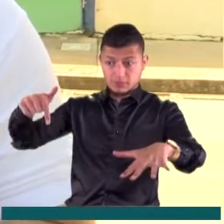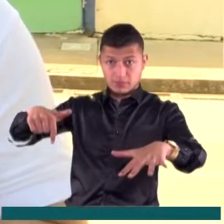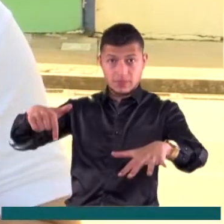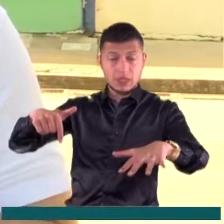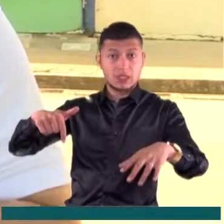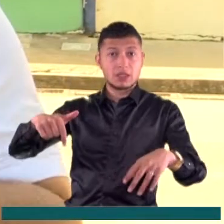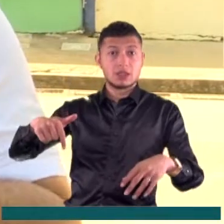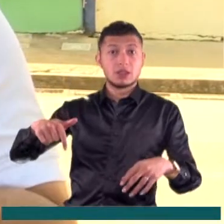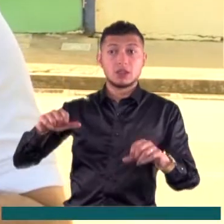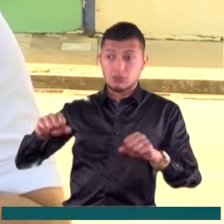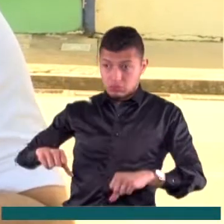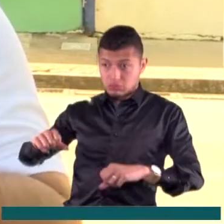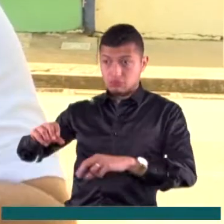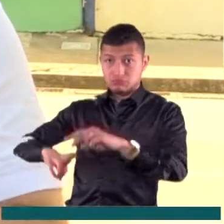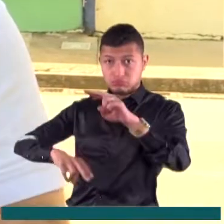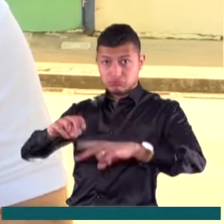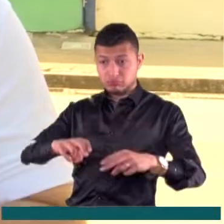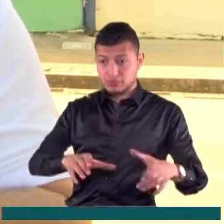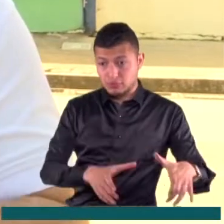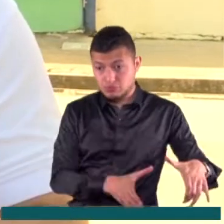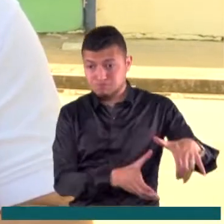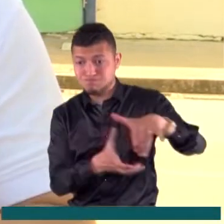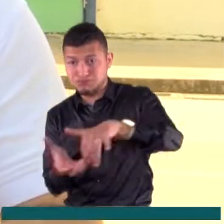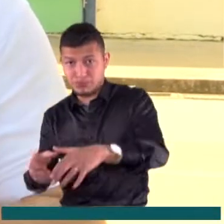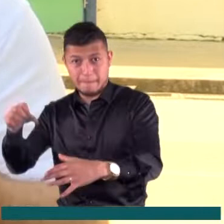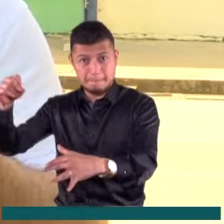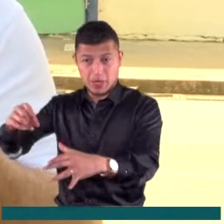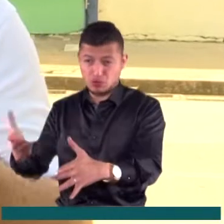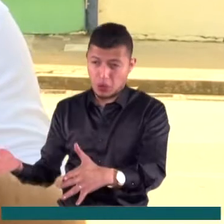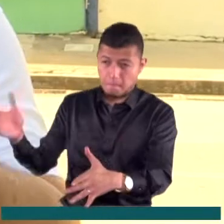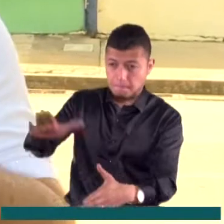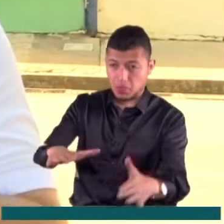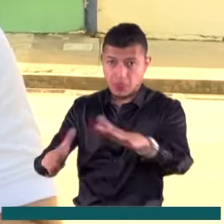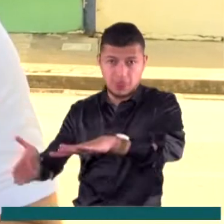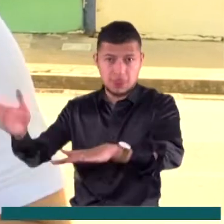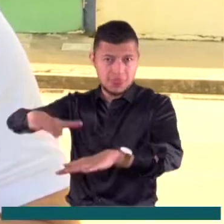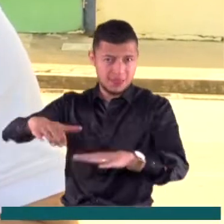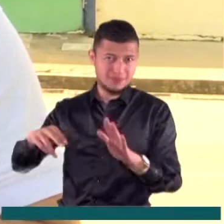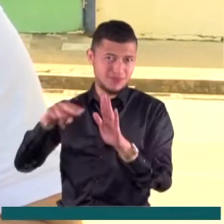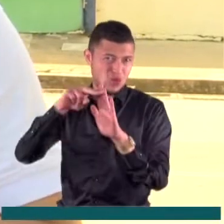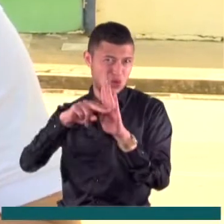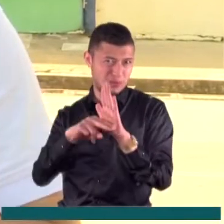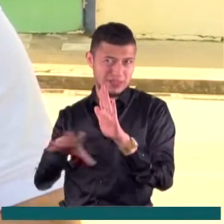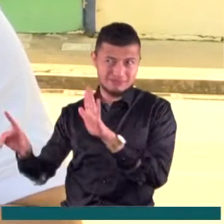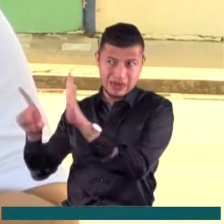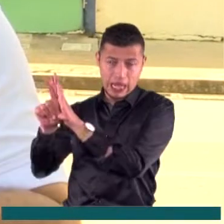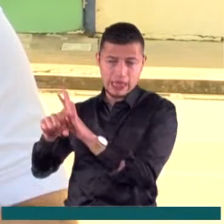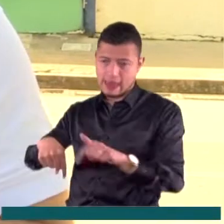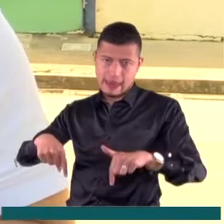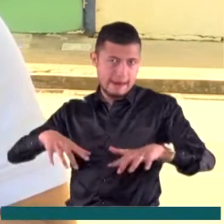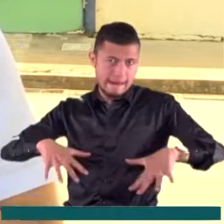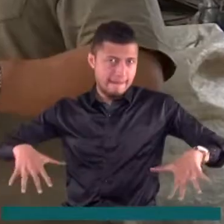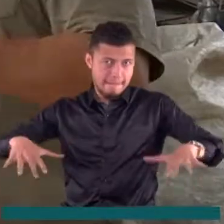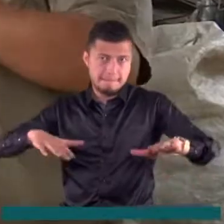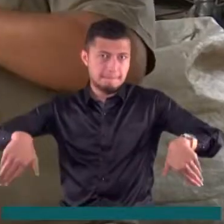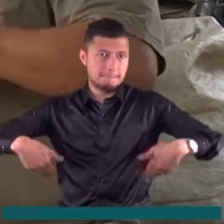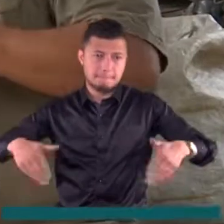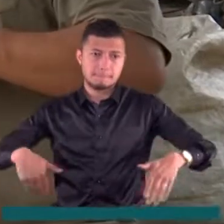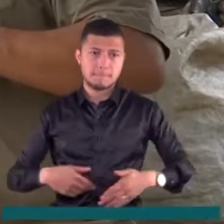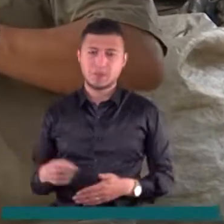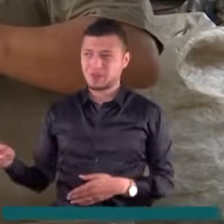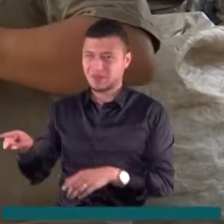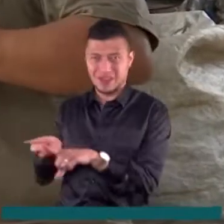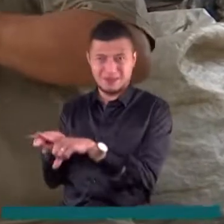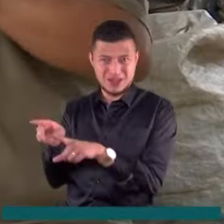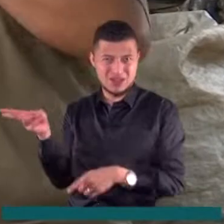poder construir el relleno sanitario bajo los lineamientos que dice digamos la ley Los